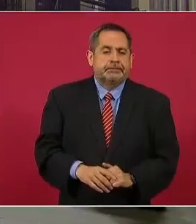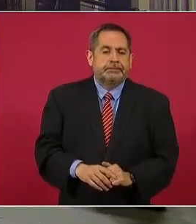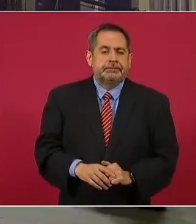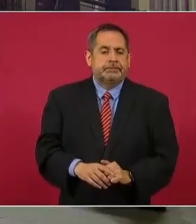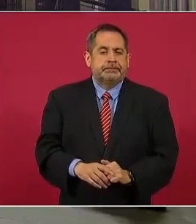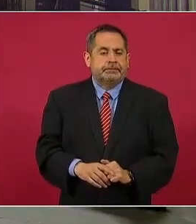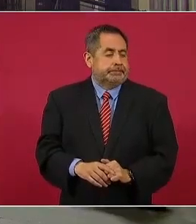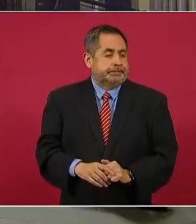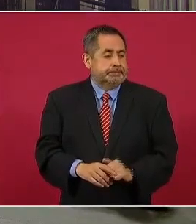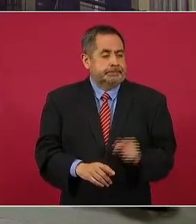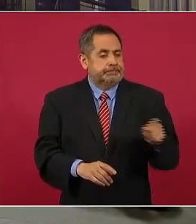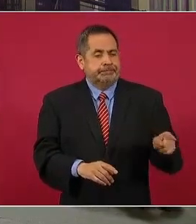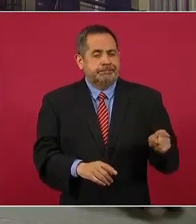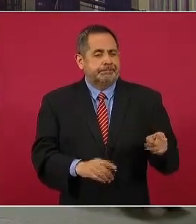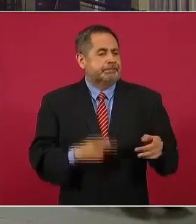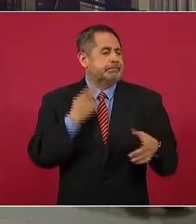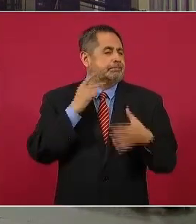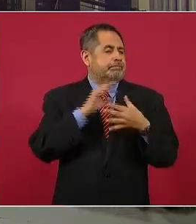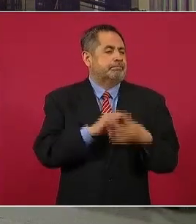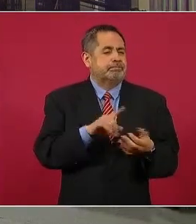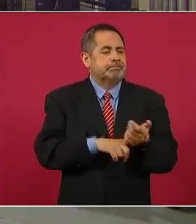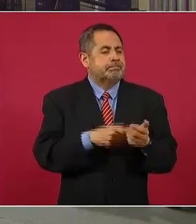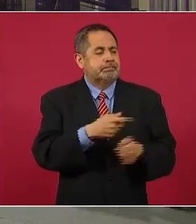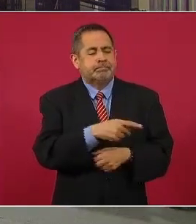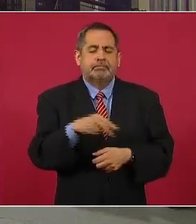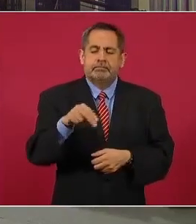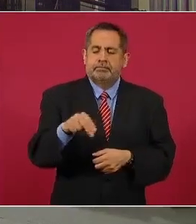en la política neoliberal.